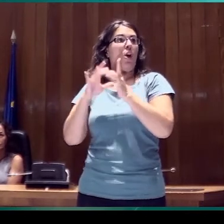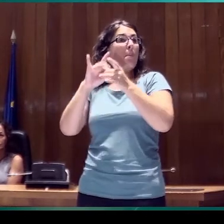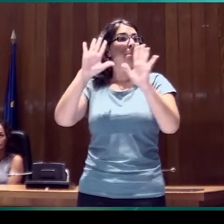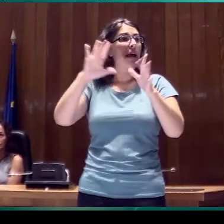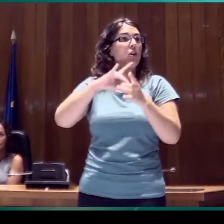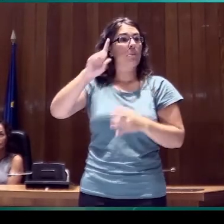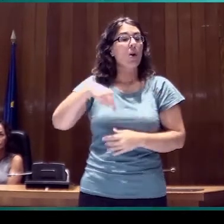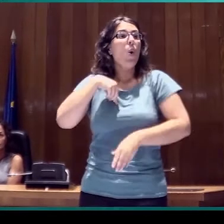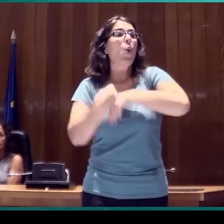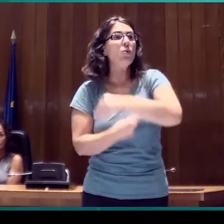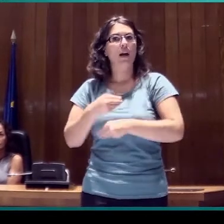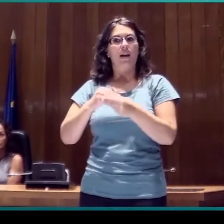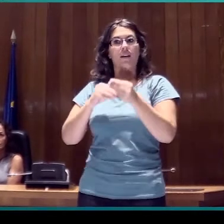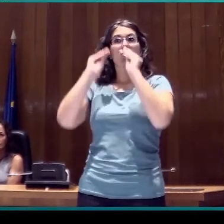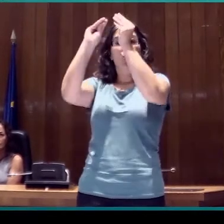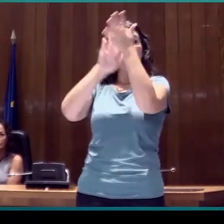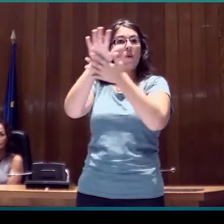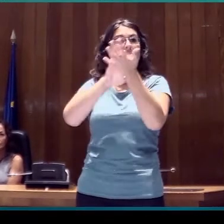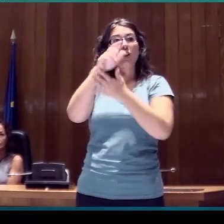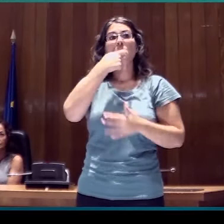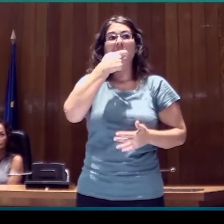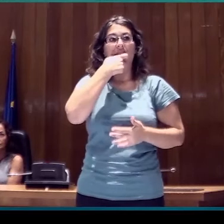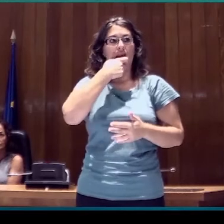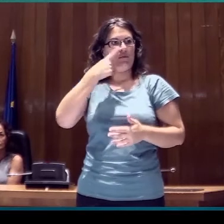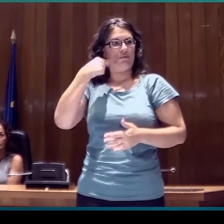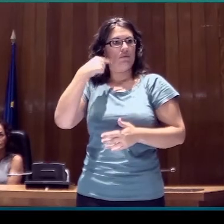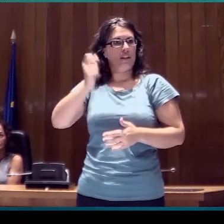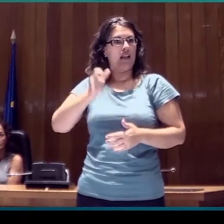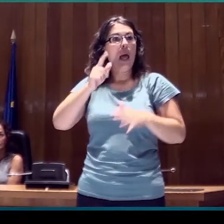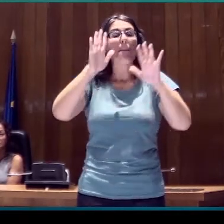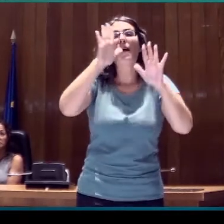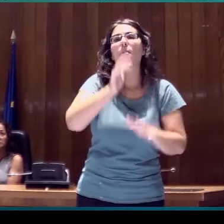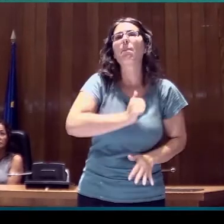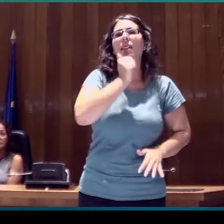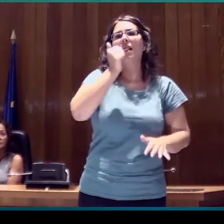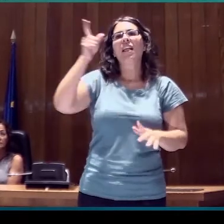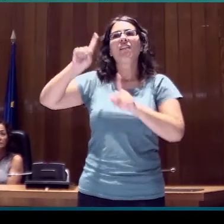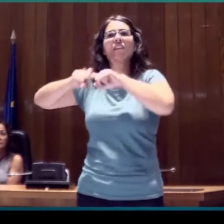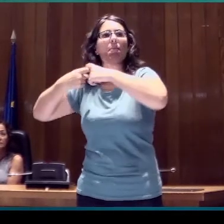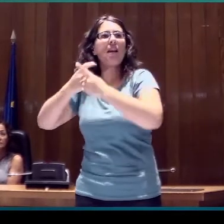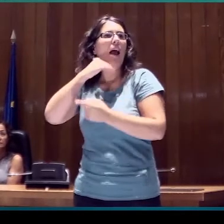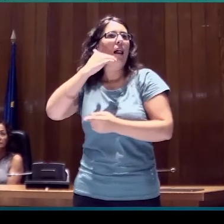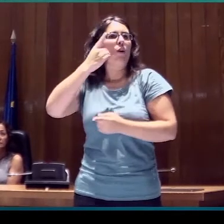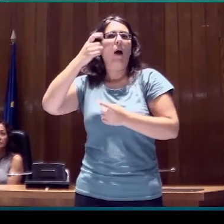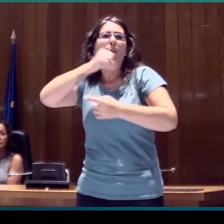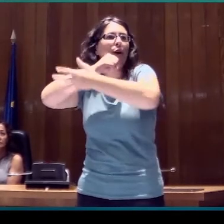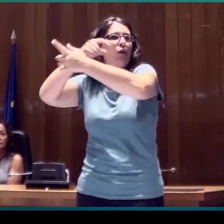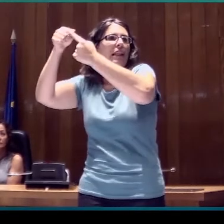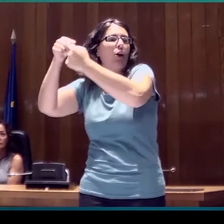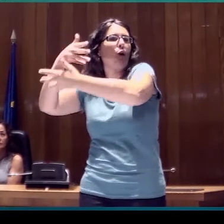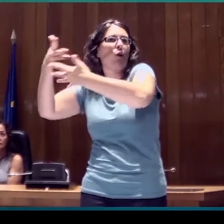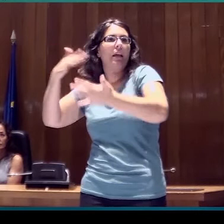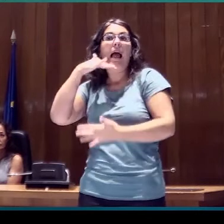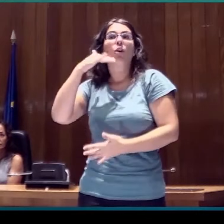lengua de signos, la lengua de signos británica, de manera habitual y que tenían algún familiar con el que empleaban la lengua de signos en el contexto familiar, algún familiar